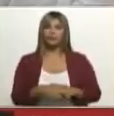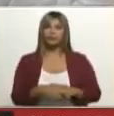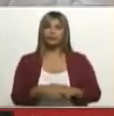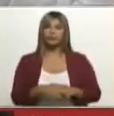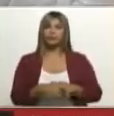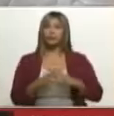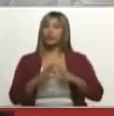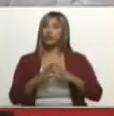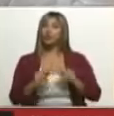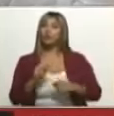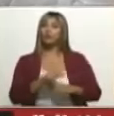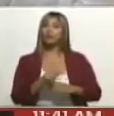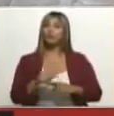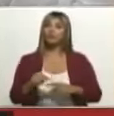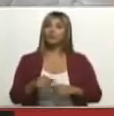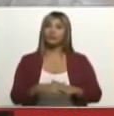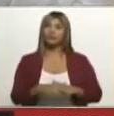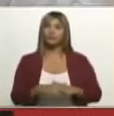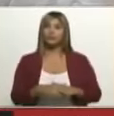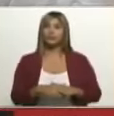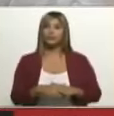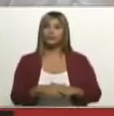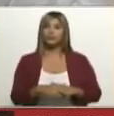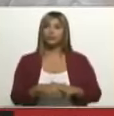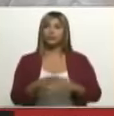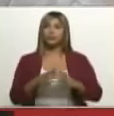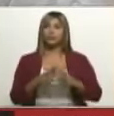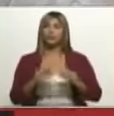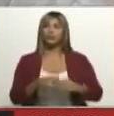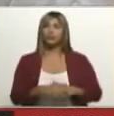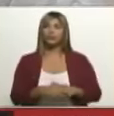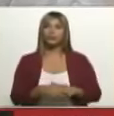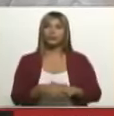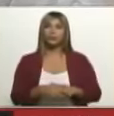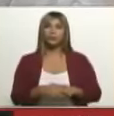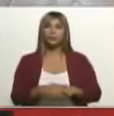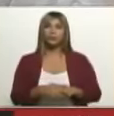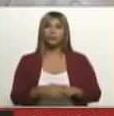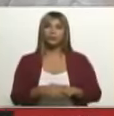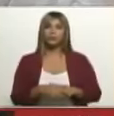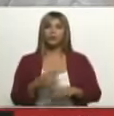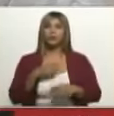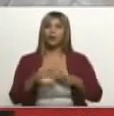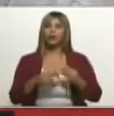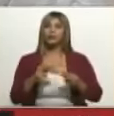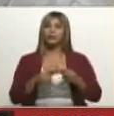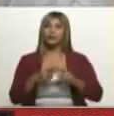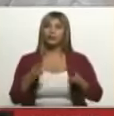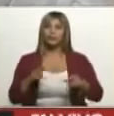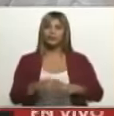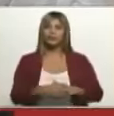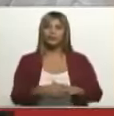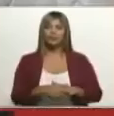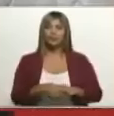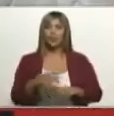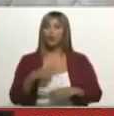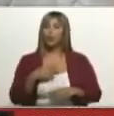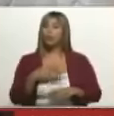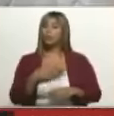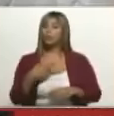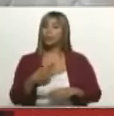por todos los rincones de la República a todos quienes pretendan alterar la paz. No